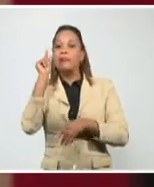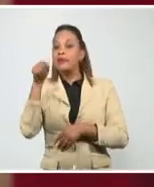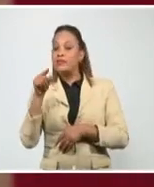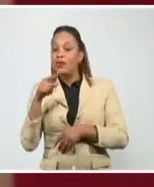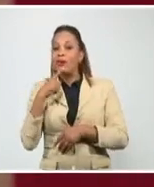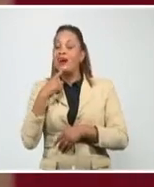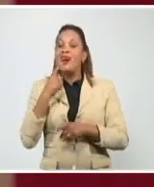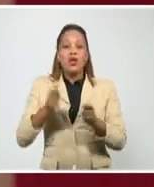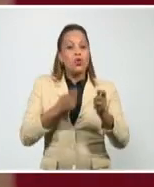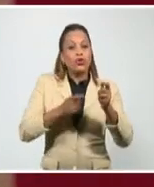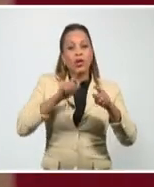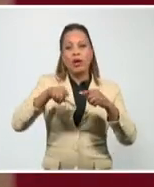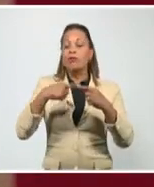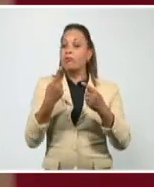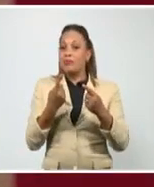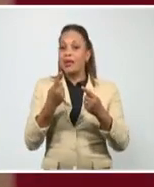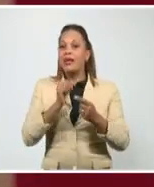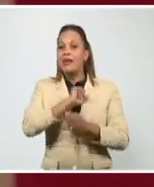sangre por esto.